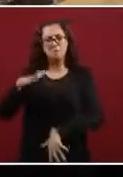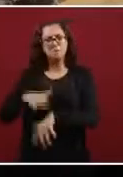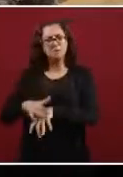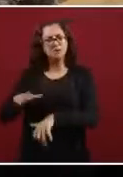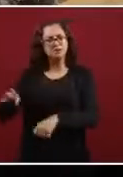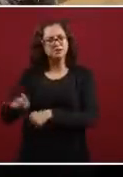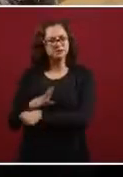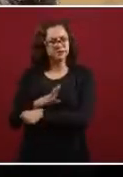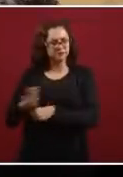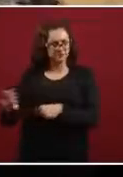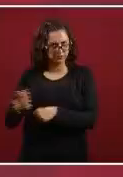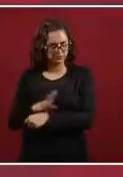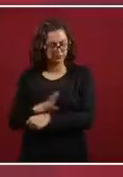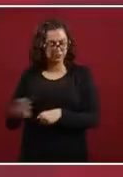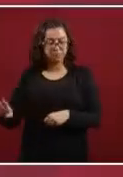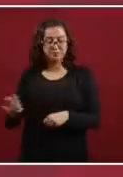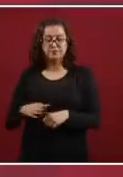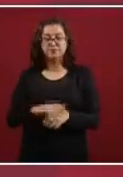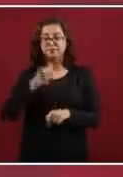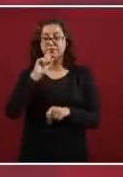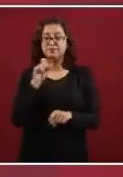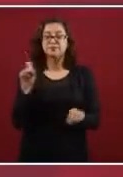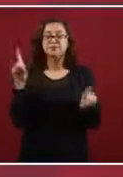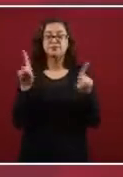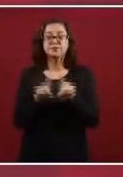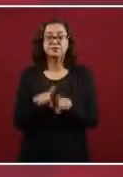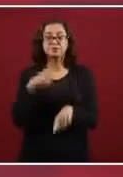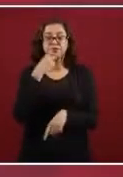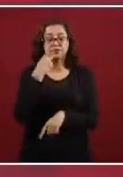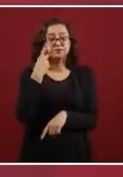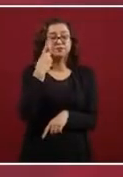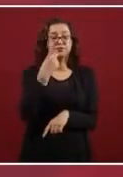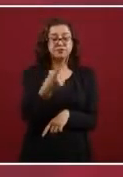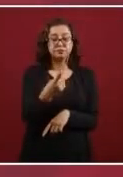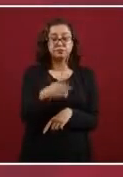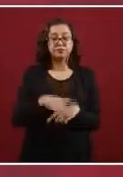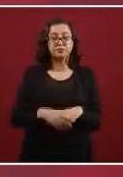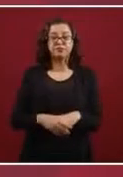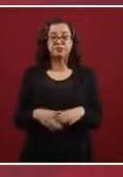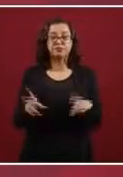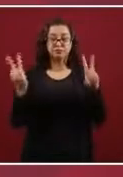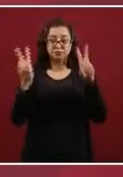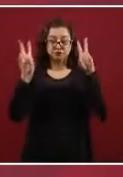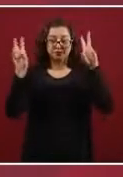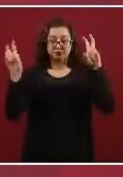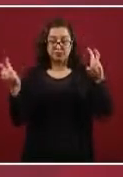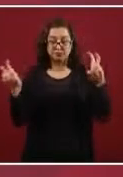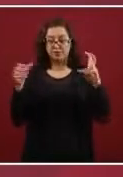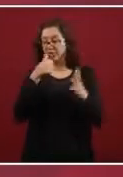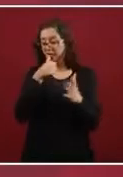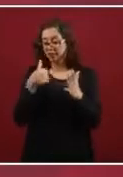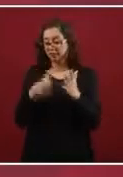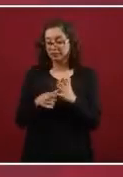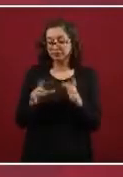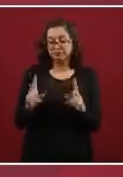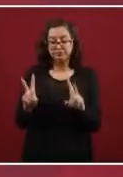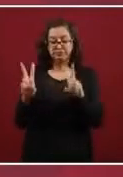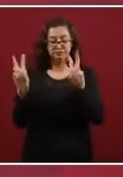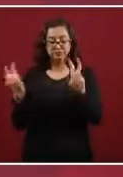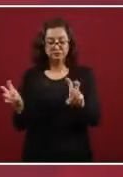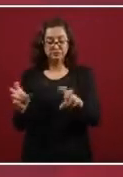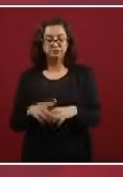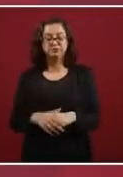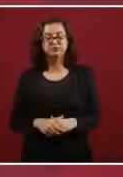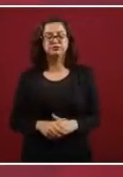y concluye afirmando que, y cito de la carta del señor presidente, en la medida que